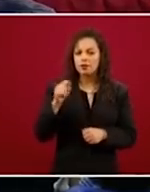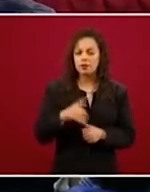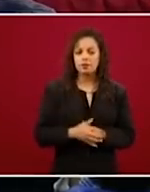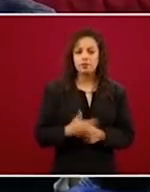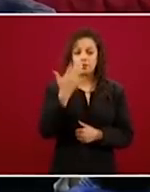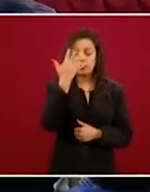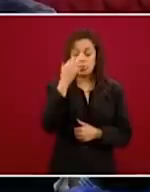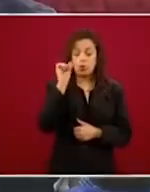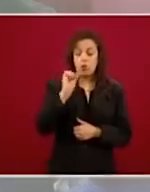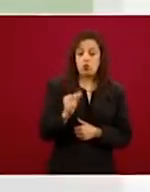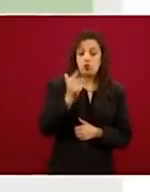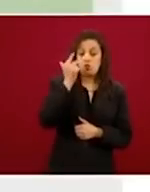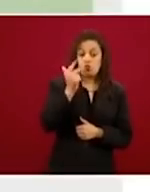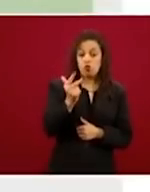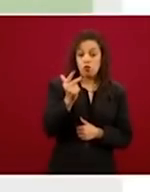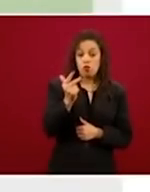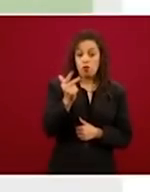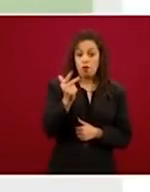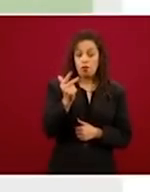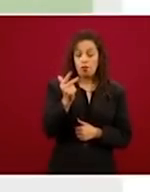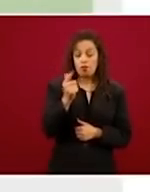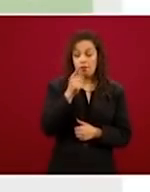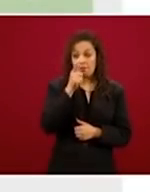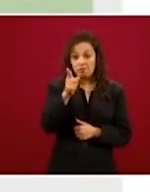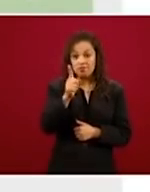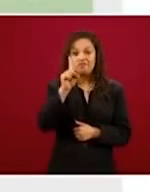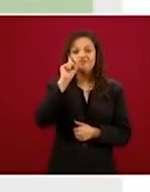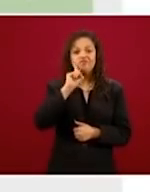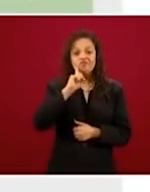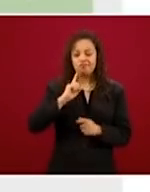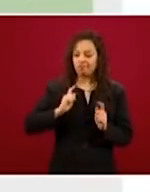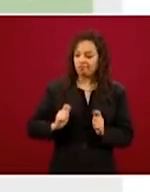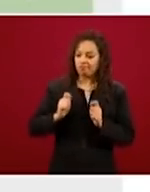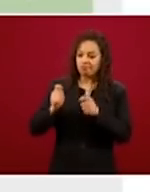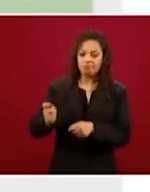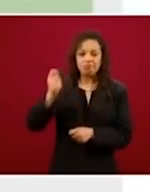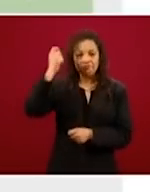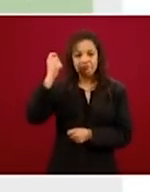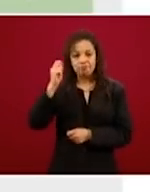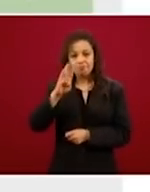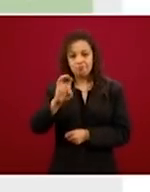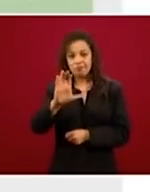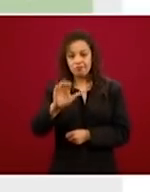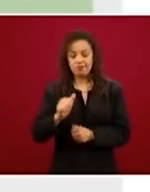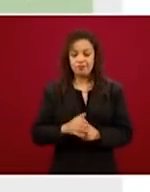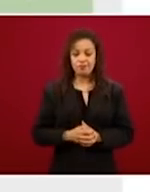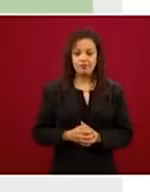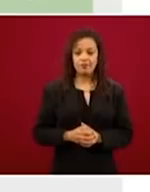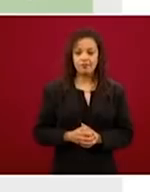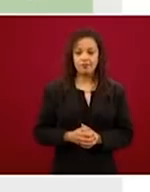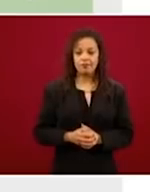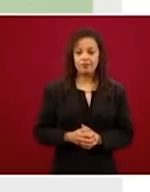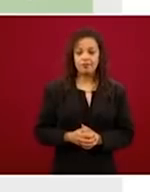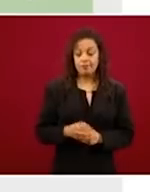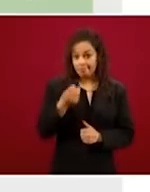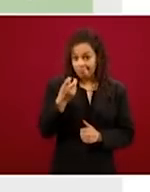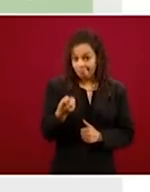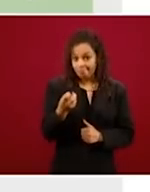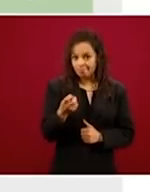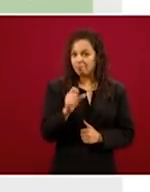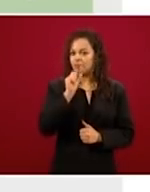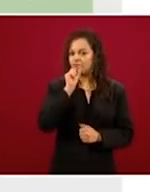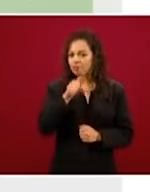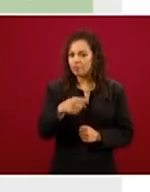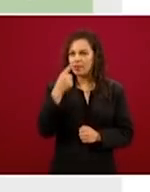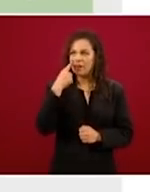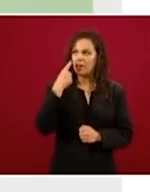50.8 son mujeres esto también es un buen indicador no solo